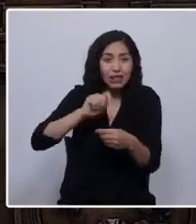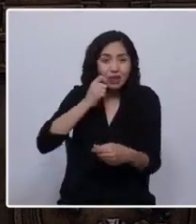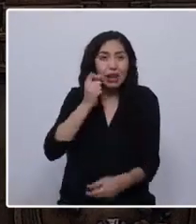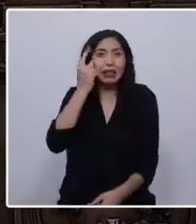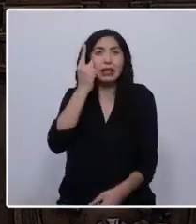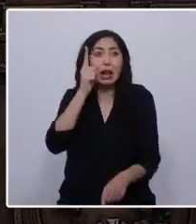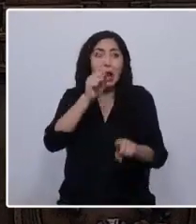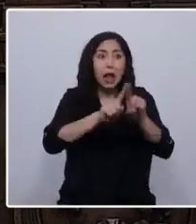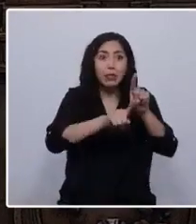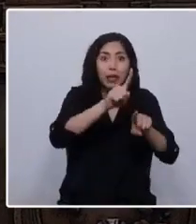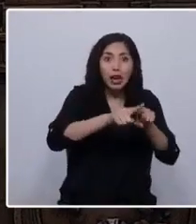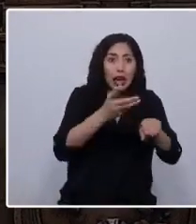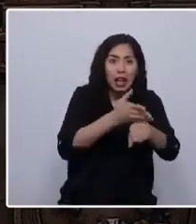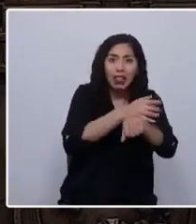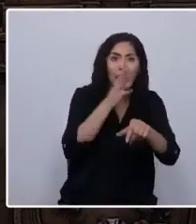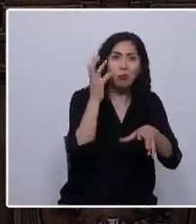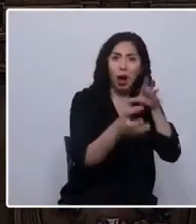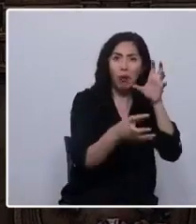sus dueños.